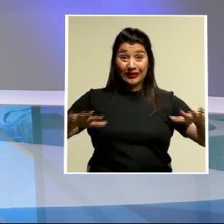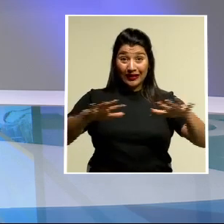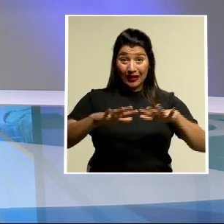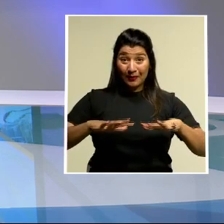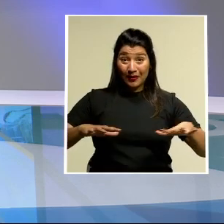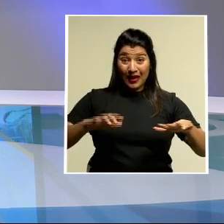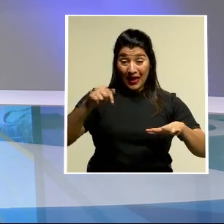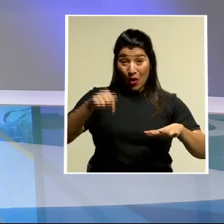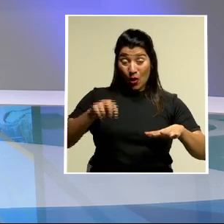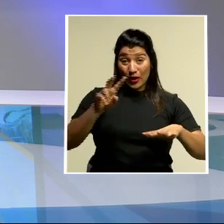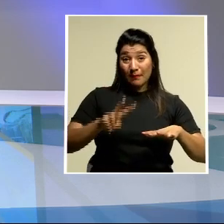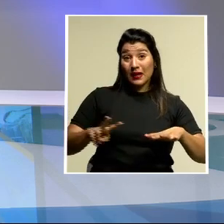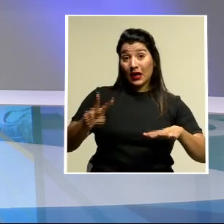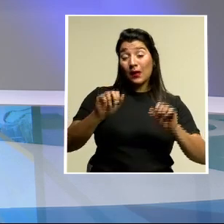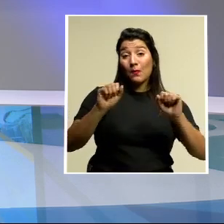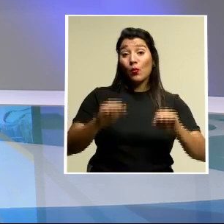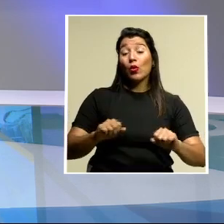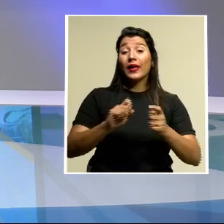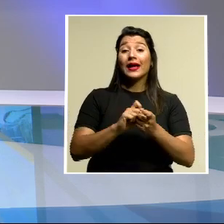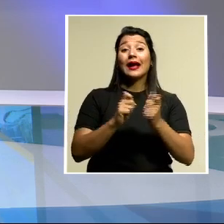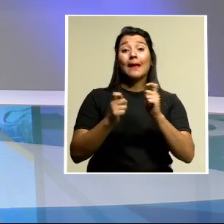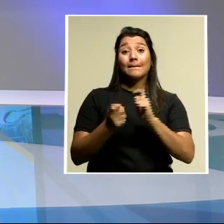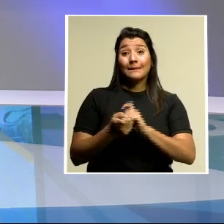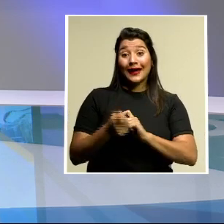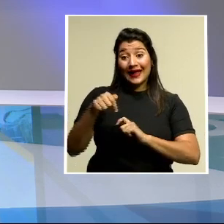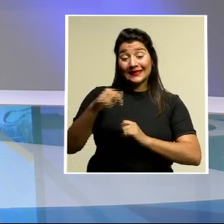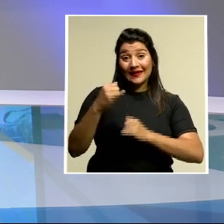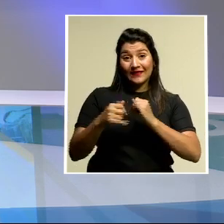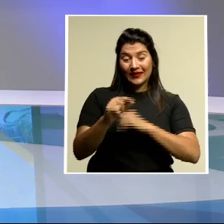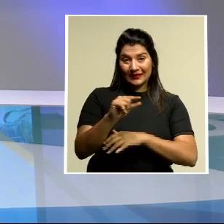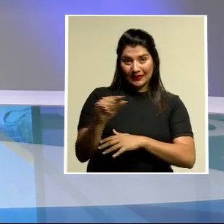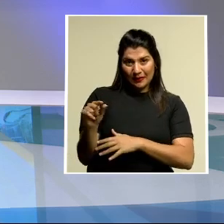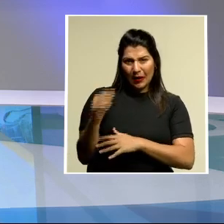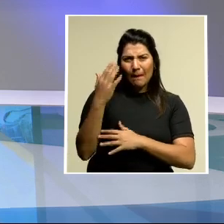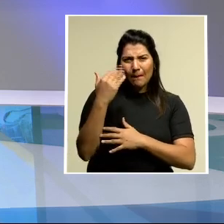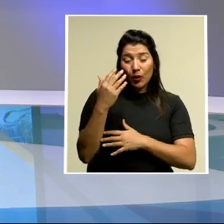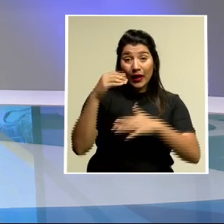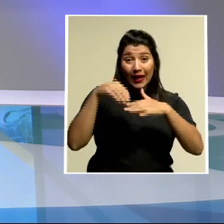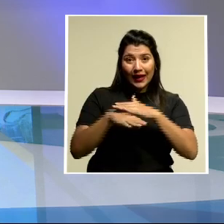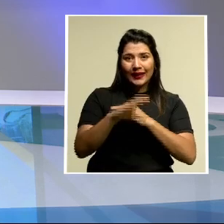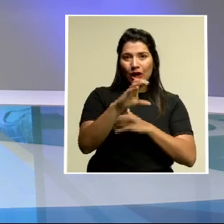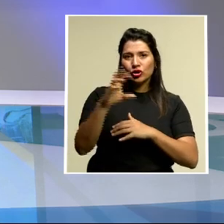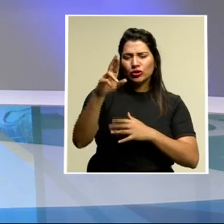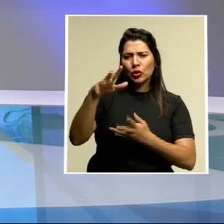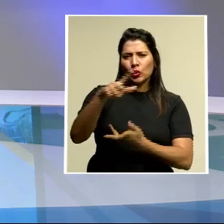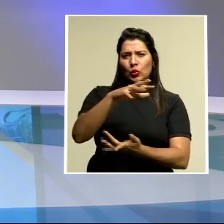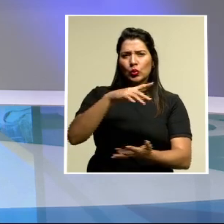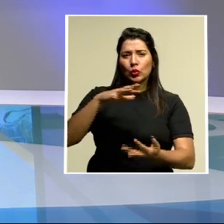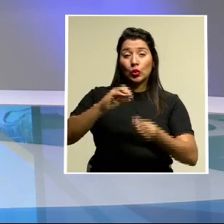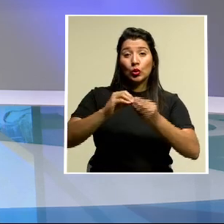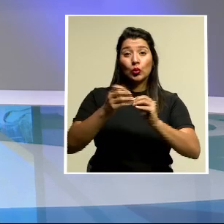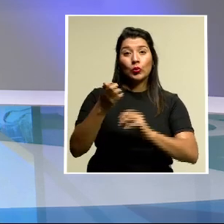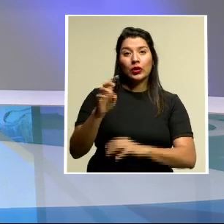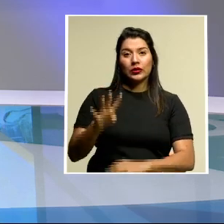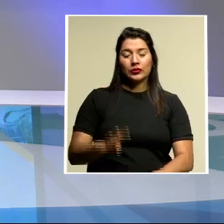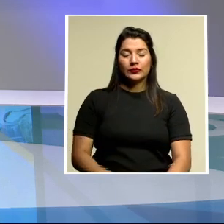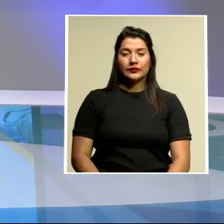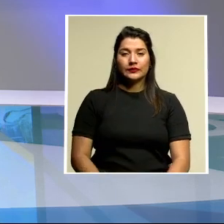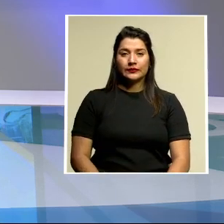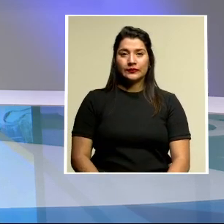medidas cautelares. La audiencia de apelación y las indagatorias se realizarán en el segundo circuito judicial en San